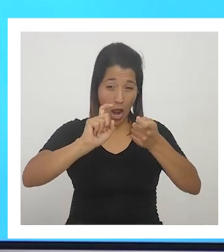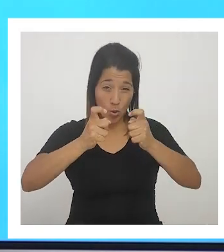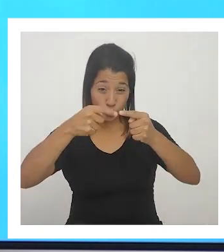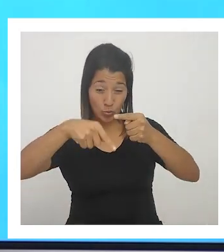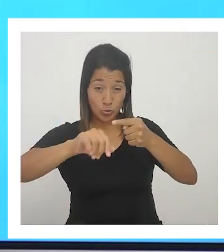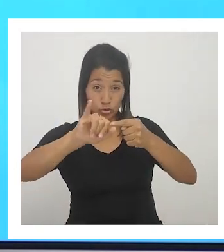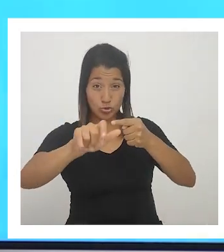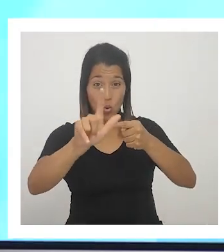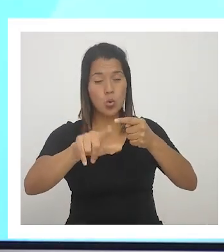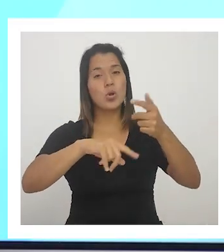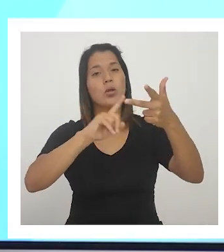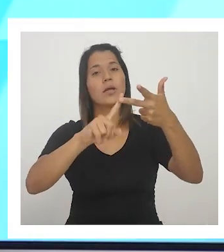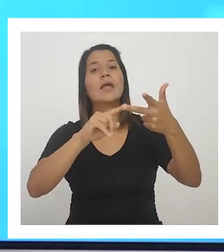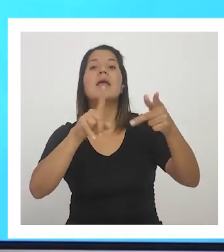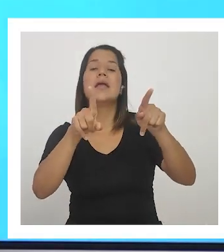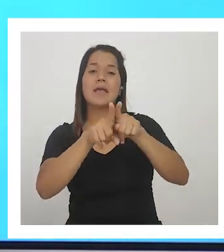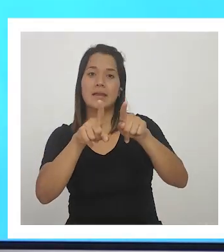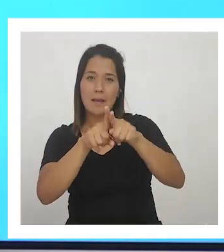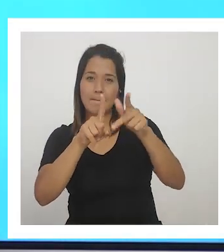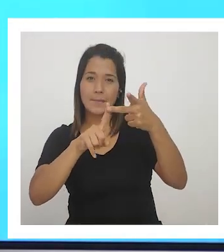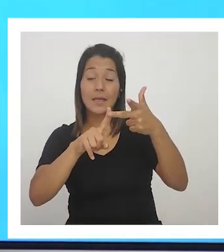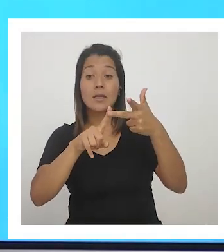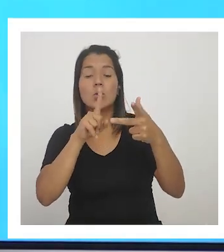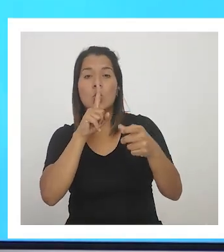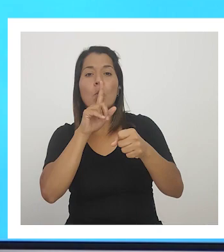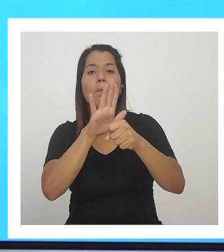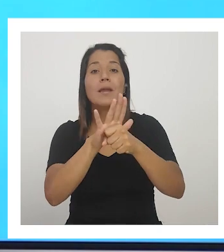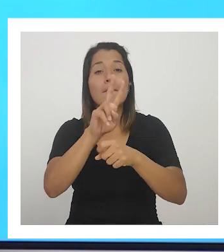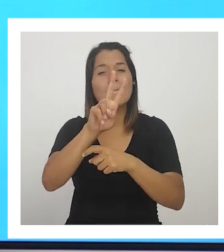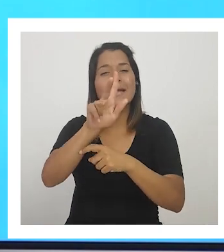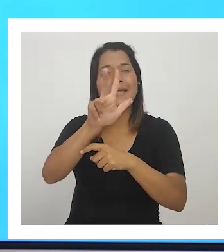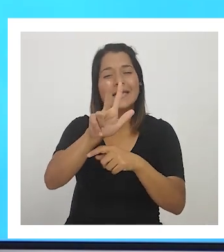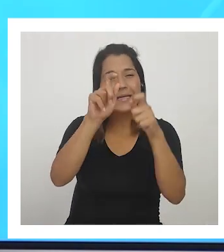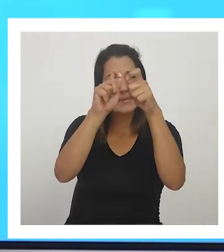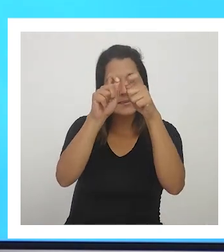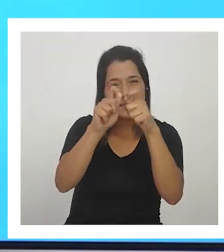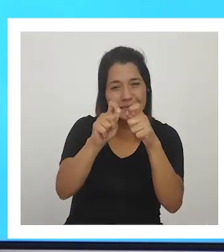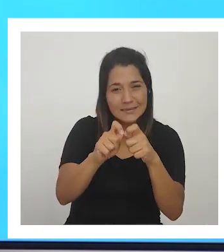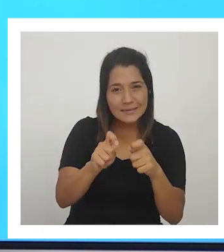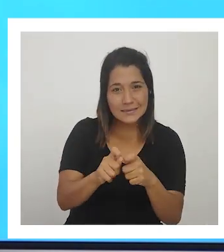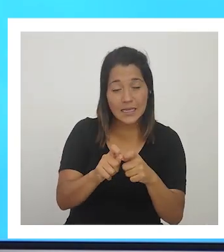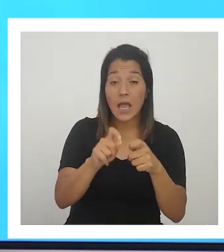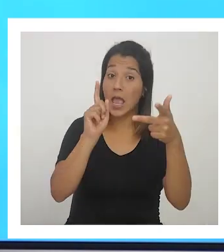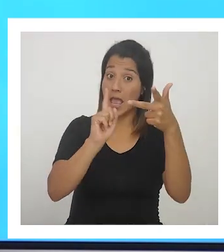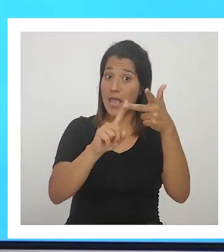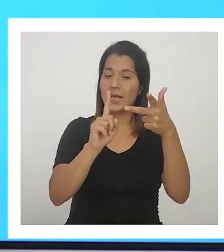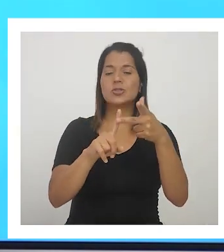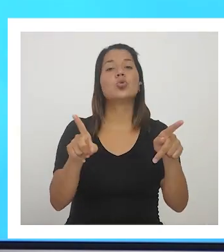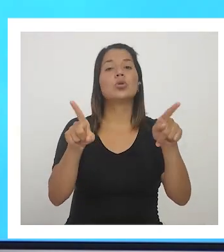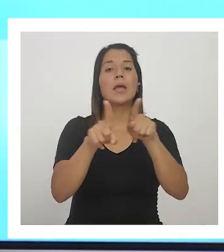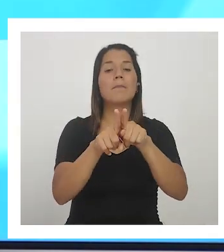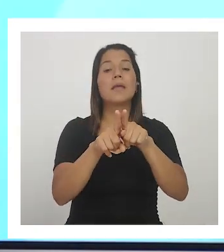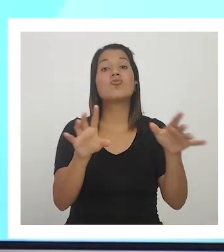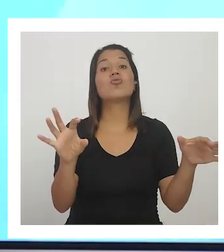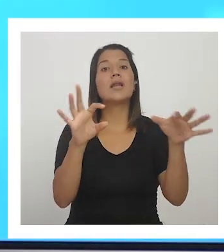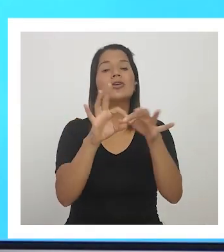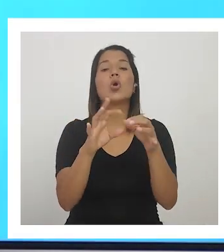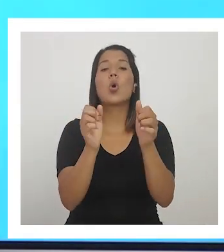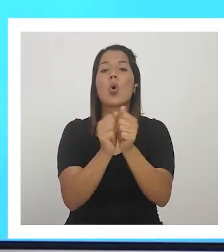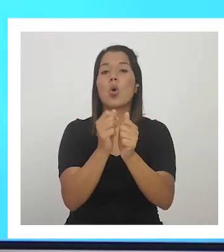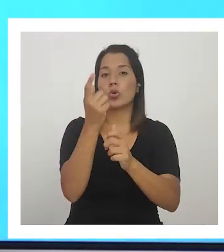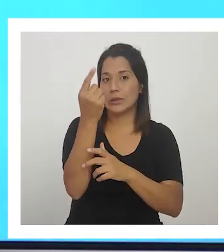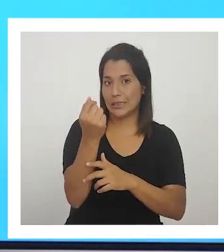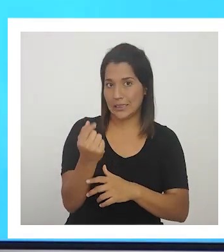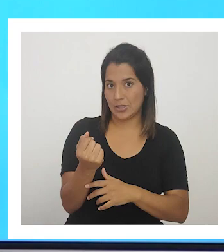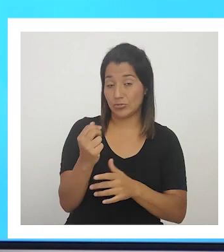los compromisos y los 23 indicadores, porque eso también estaba ligado al dinero. Es decir, si